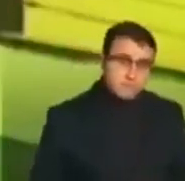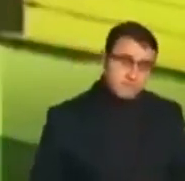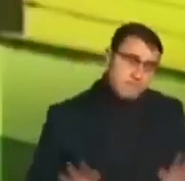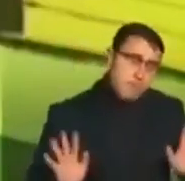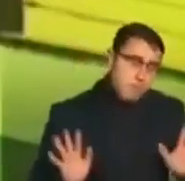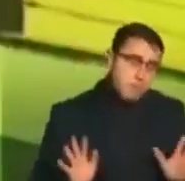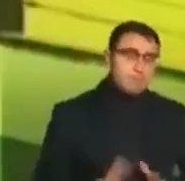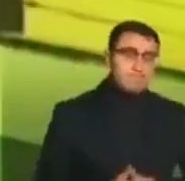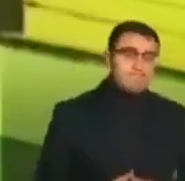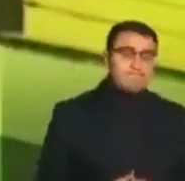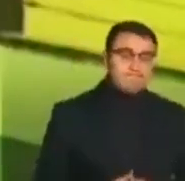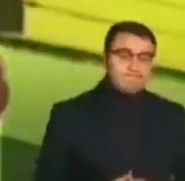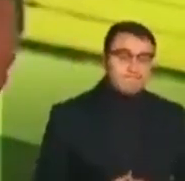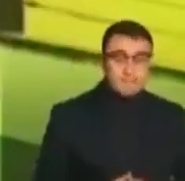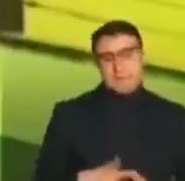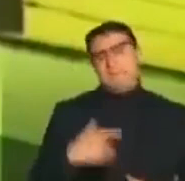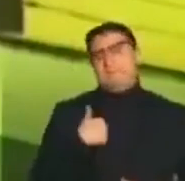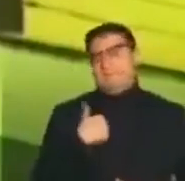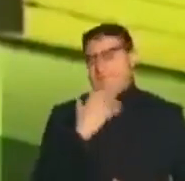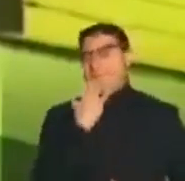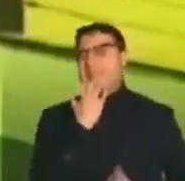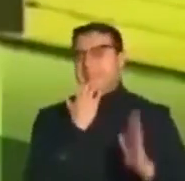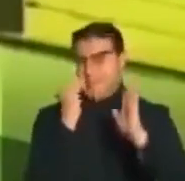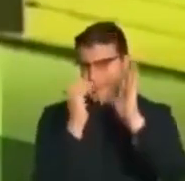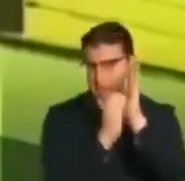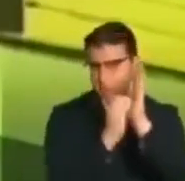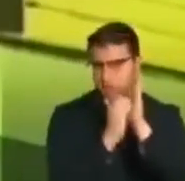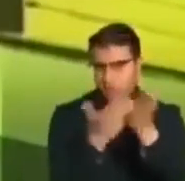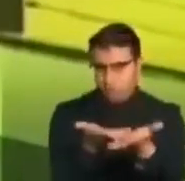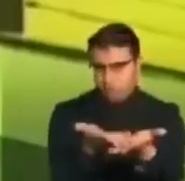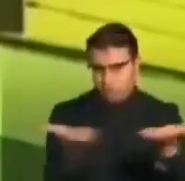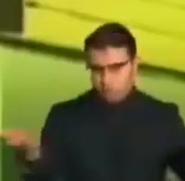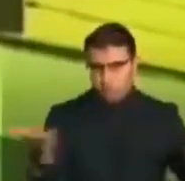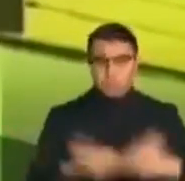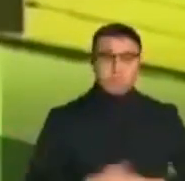Voy a poner un ejemplo. Hay un indicador de esos.